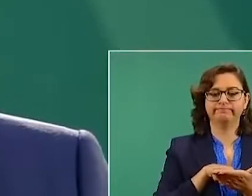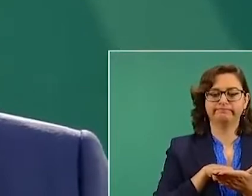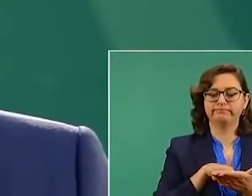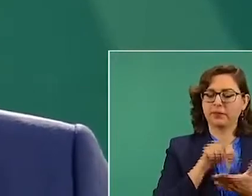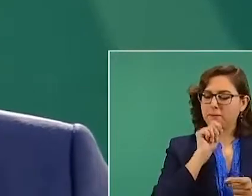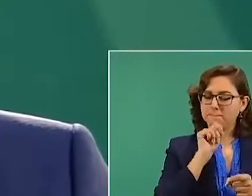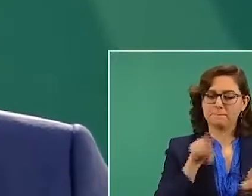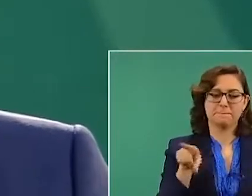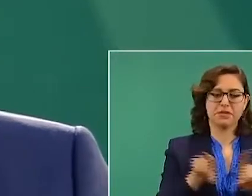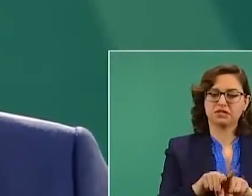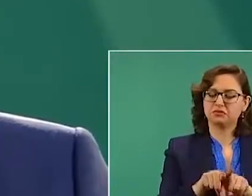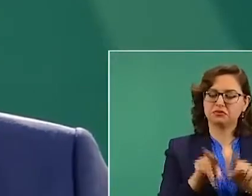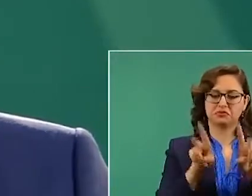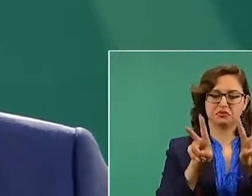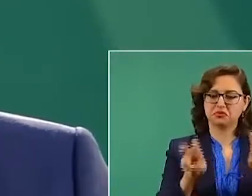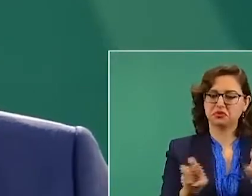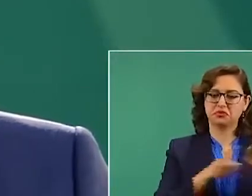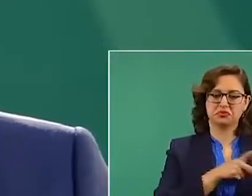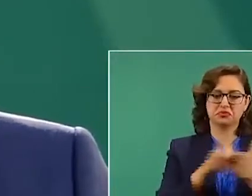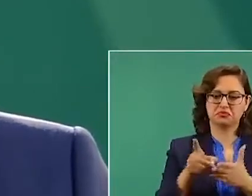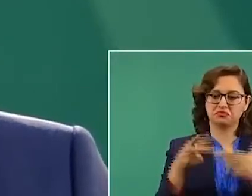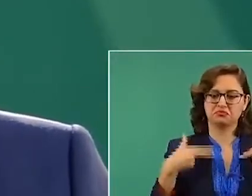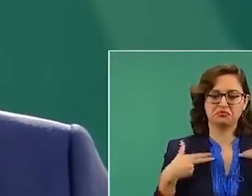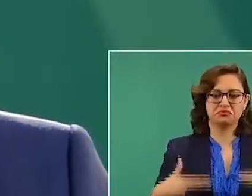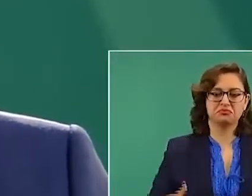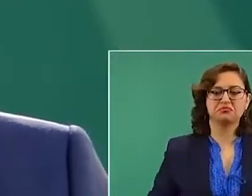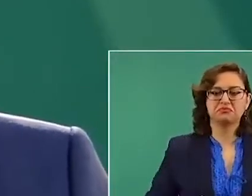una violación a sus derechos,